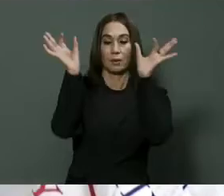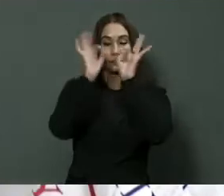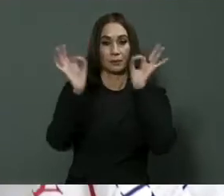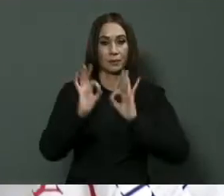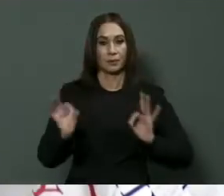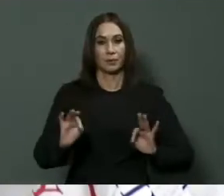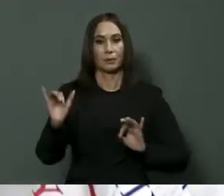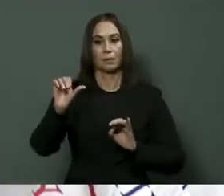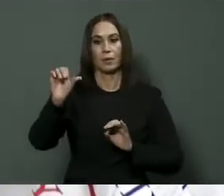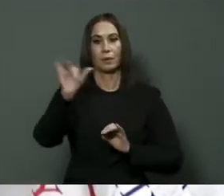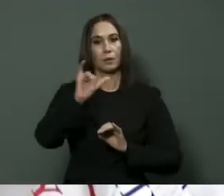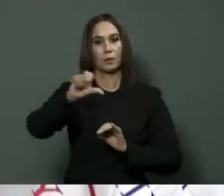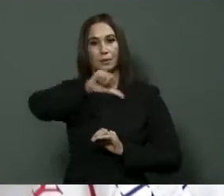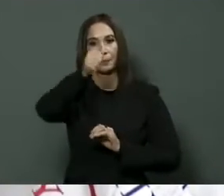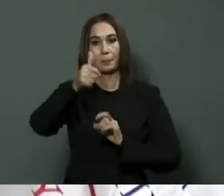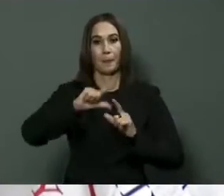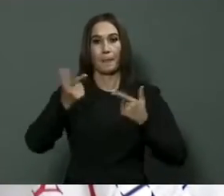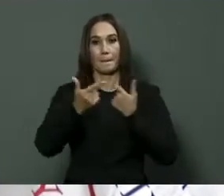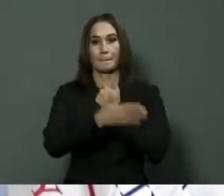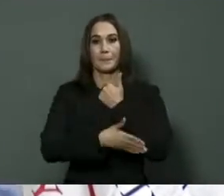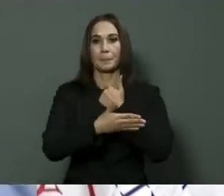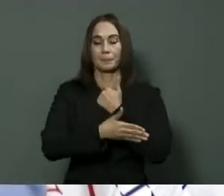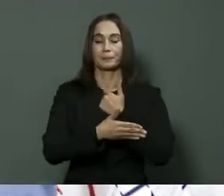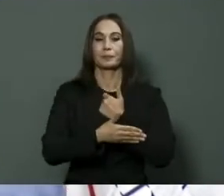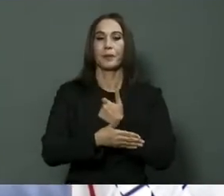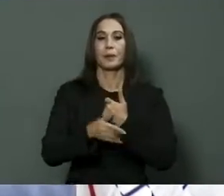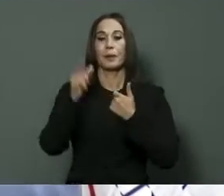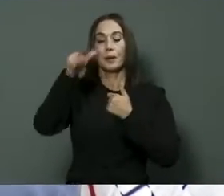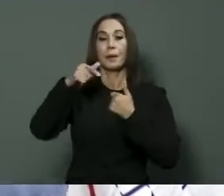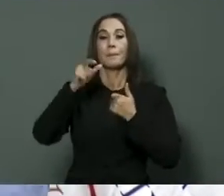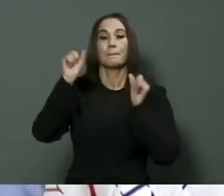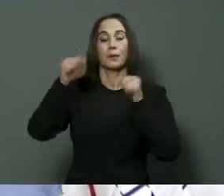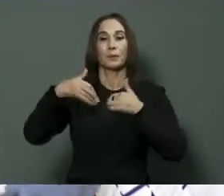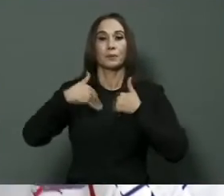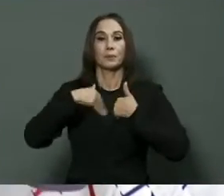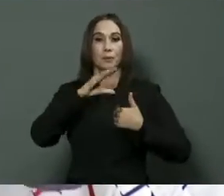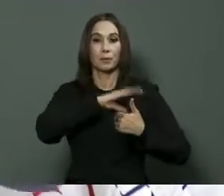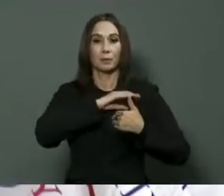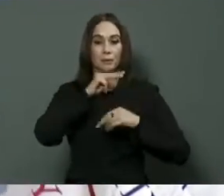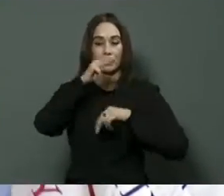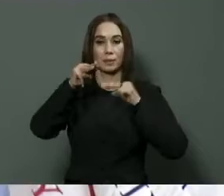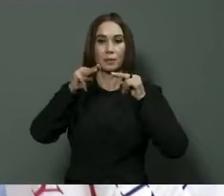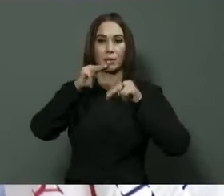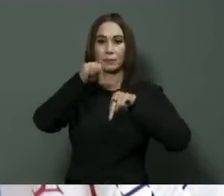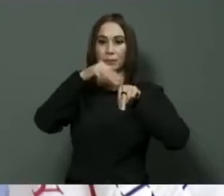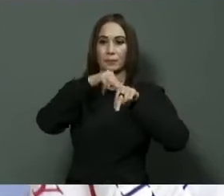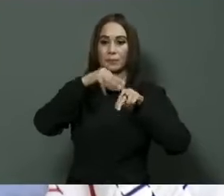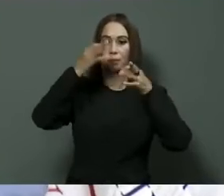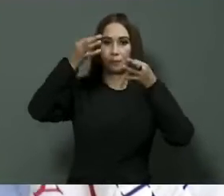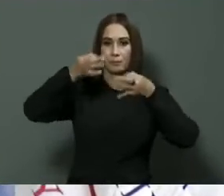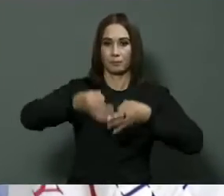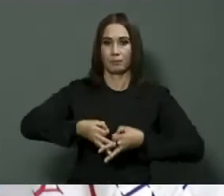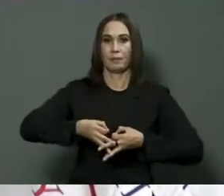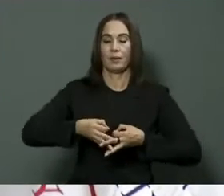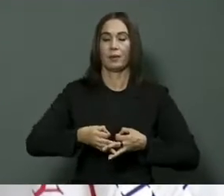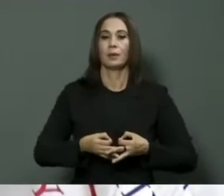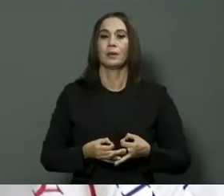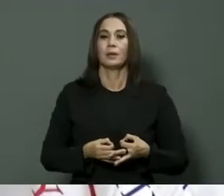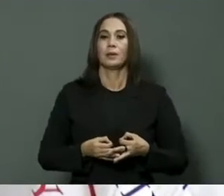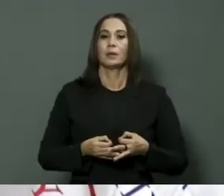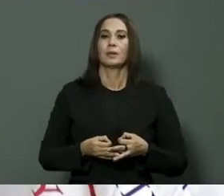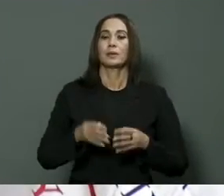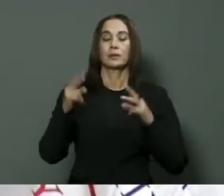haciendo en otras partes del país, cuestión de que podamos tener una policía municipal acorde con los nuevos tiempos, una policía municipal que